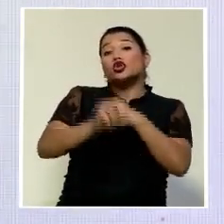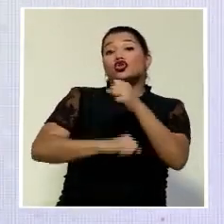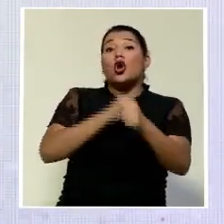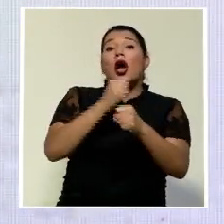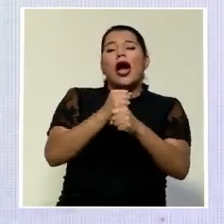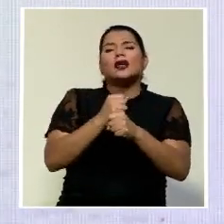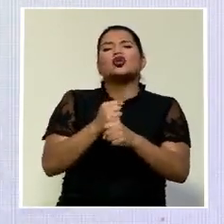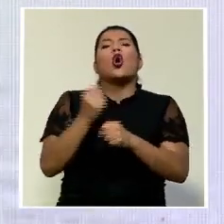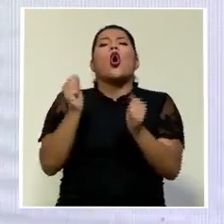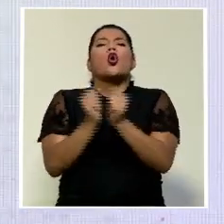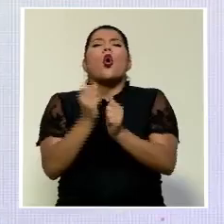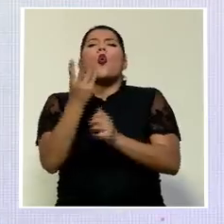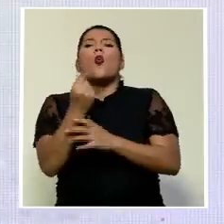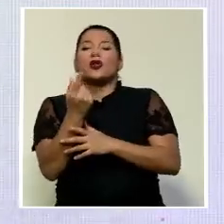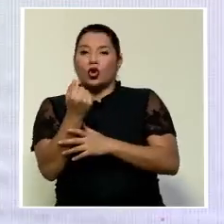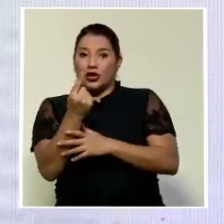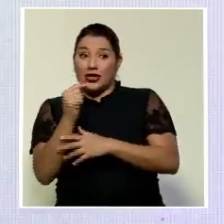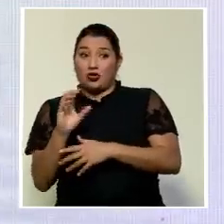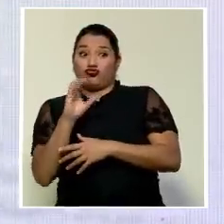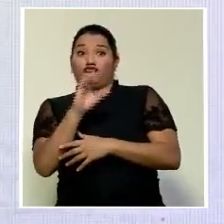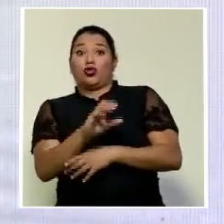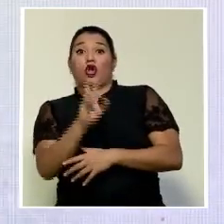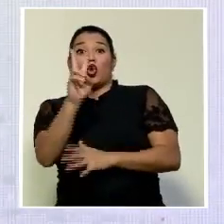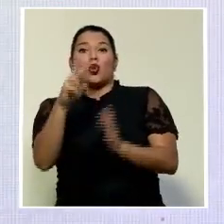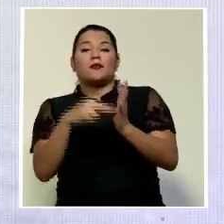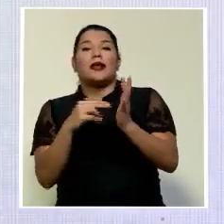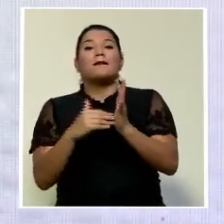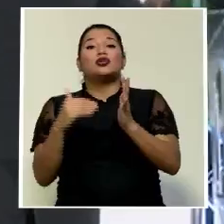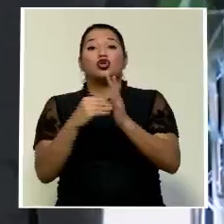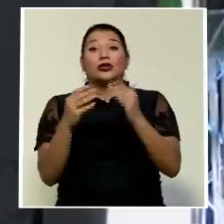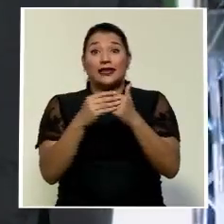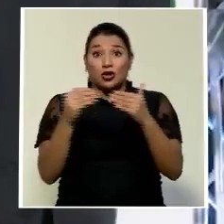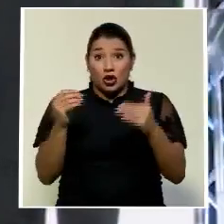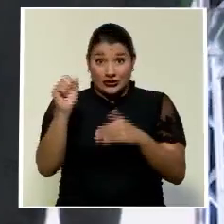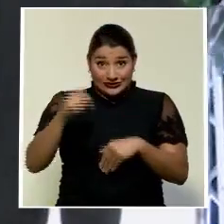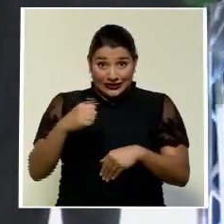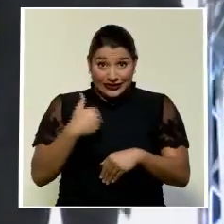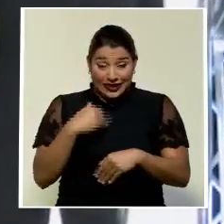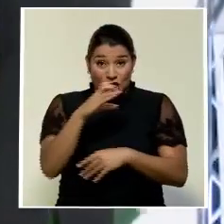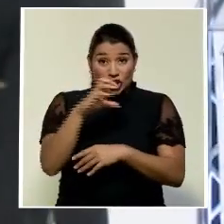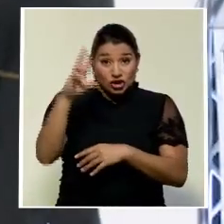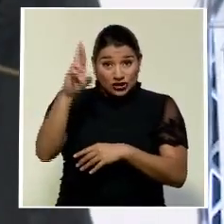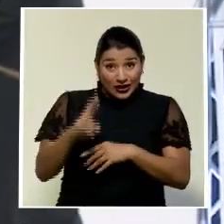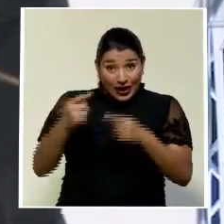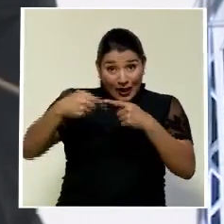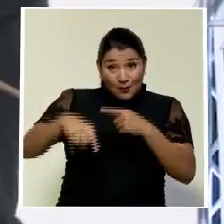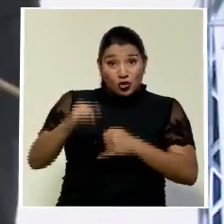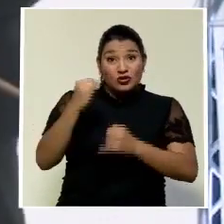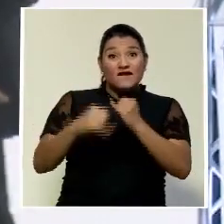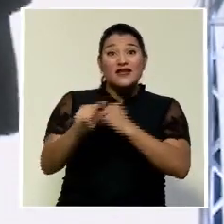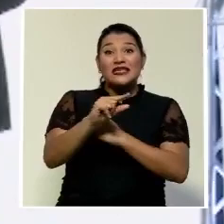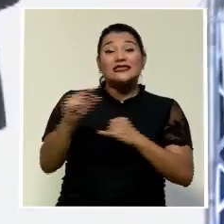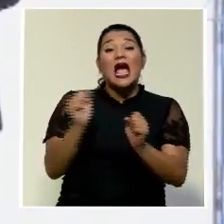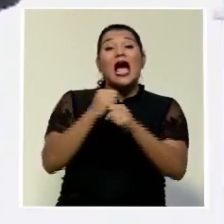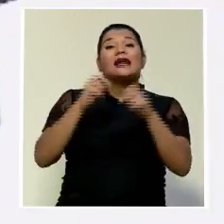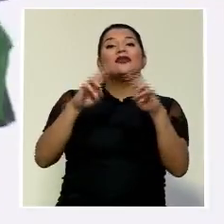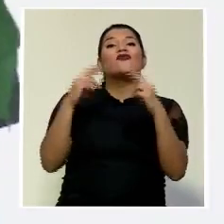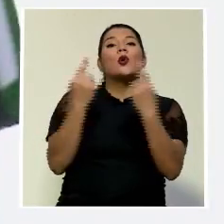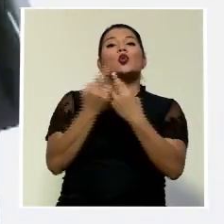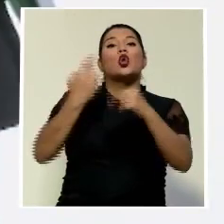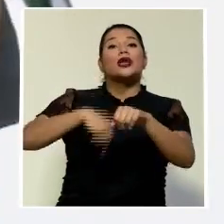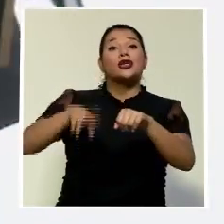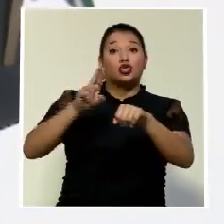inversión de $2,000 millones que el país tiene a su disposición. Este fin de semana se llevará a cabo la Asamblea Nacional del